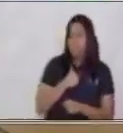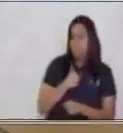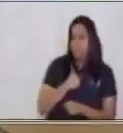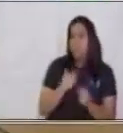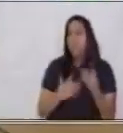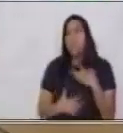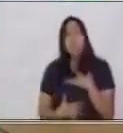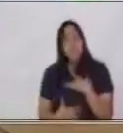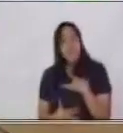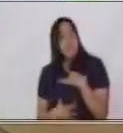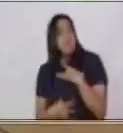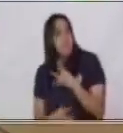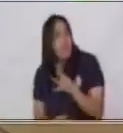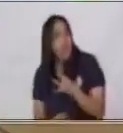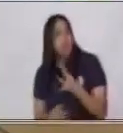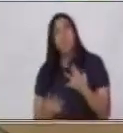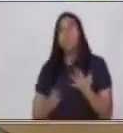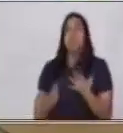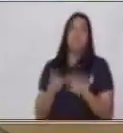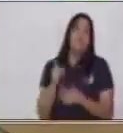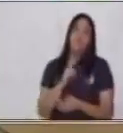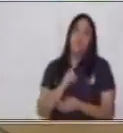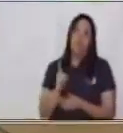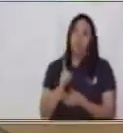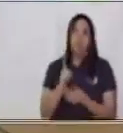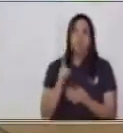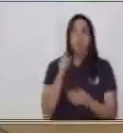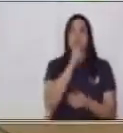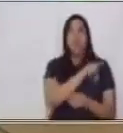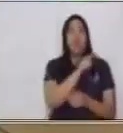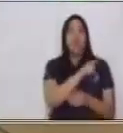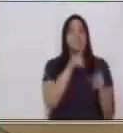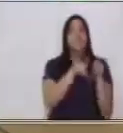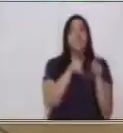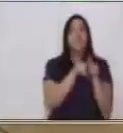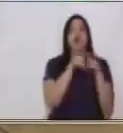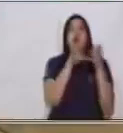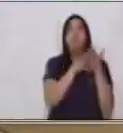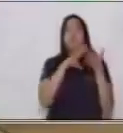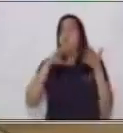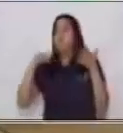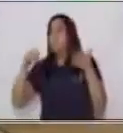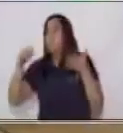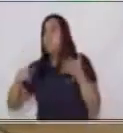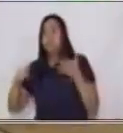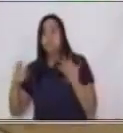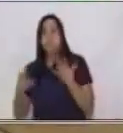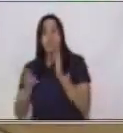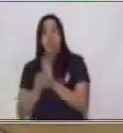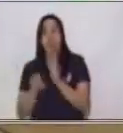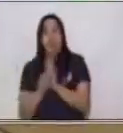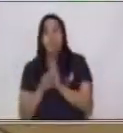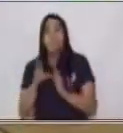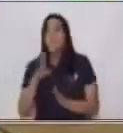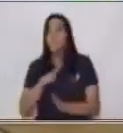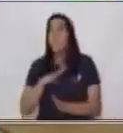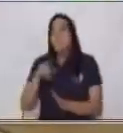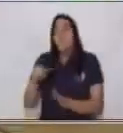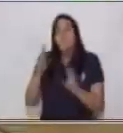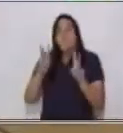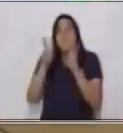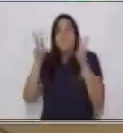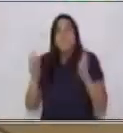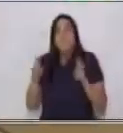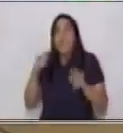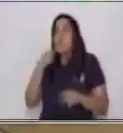El resumen y lo que nosotros vamos a decir en ese texto, en el resumen, debe salir de lo que el texto